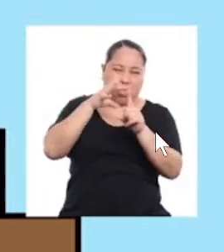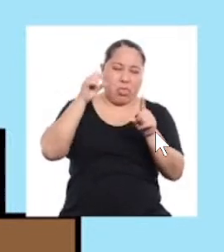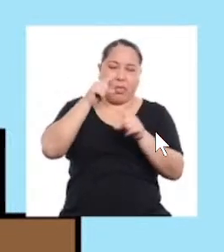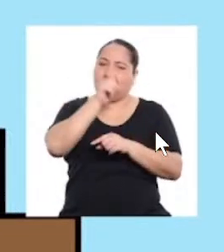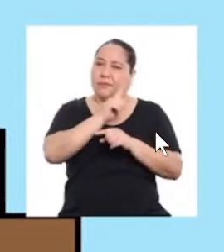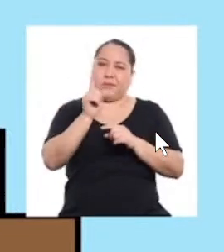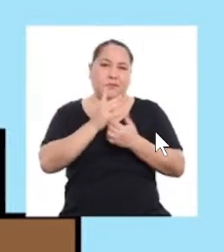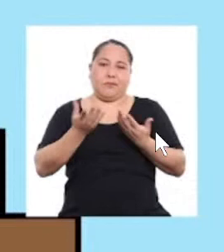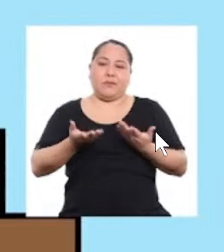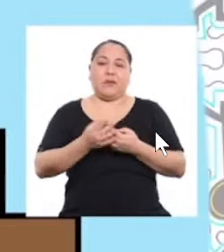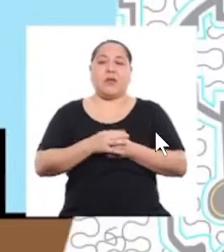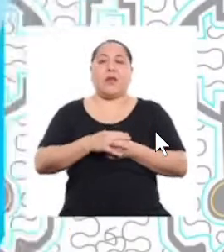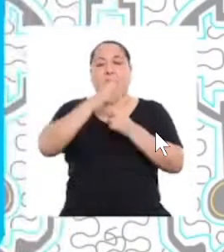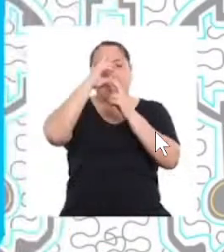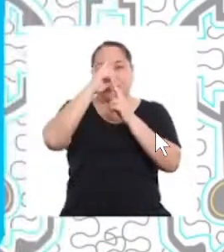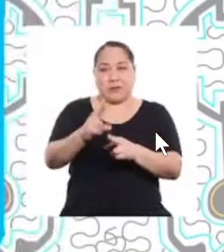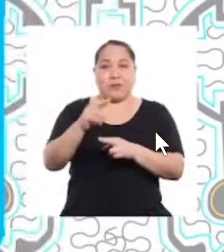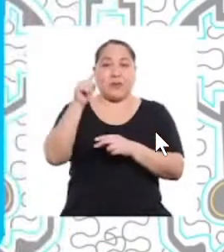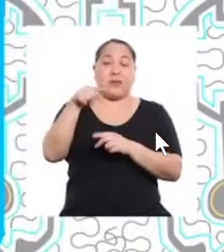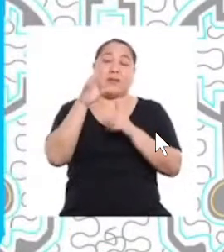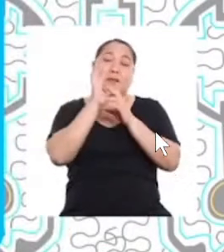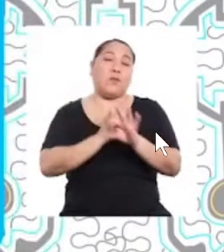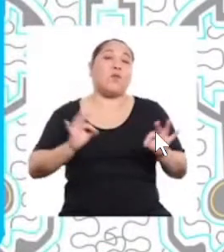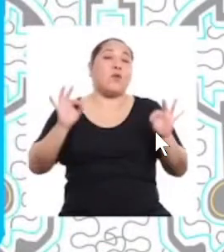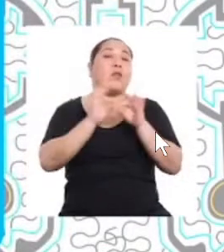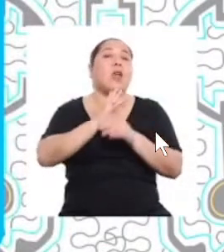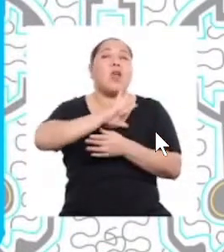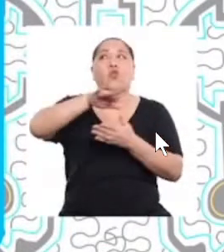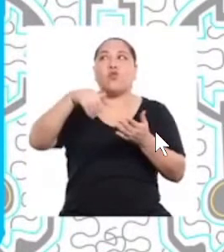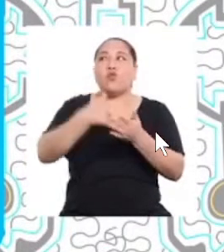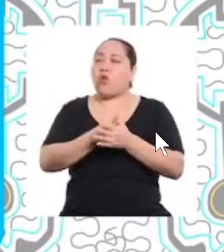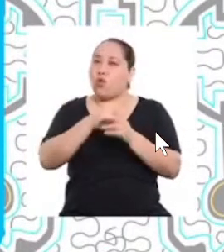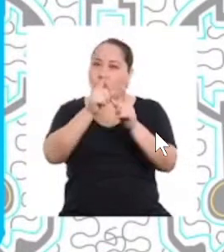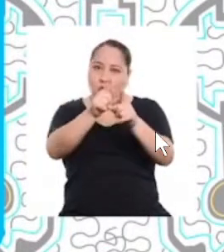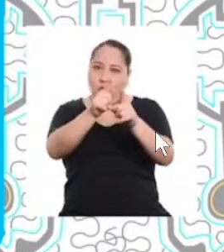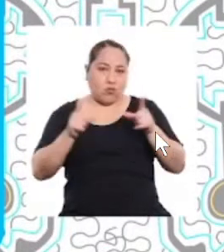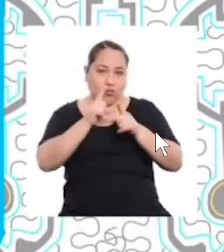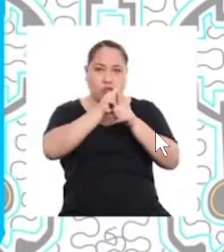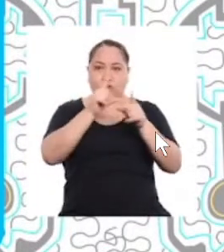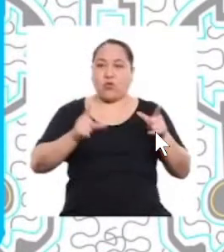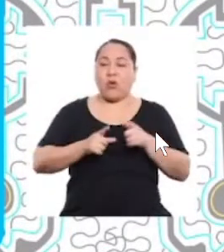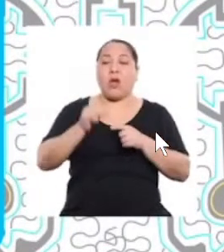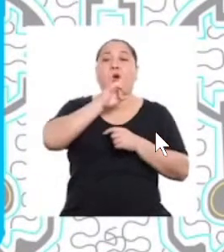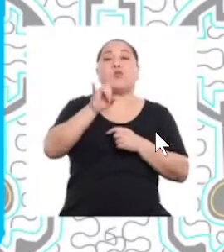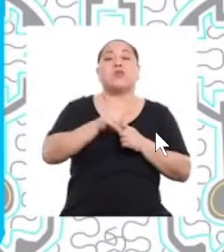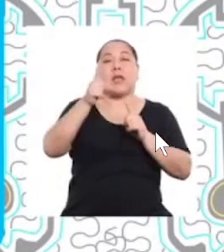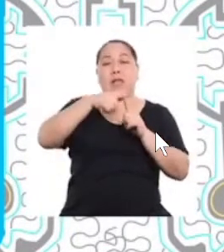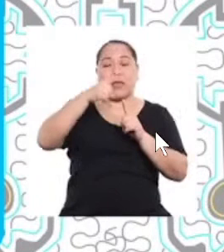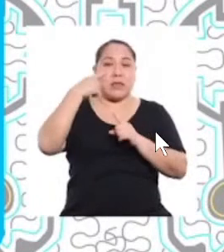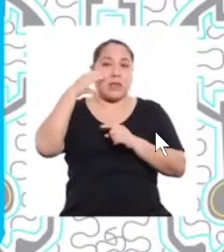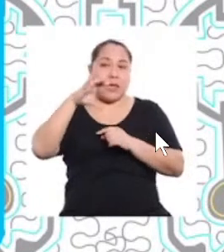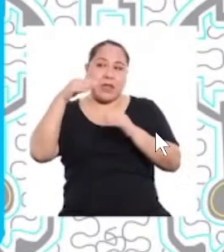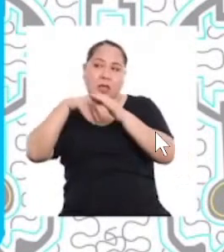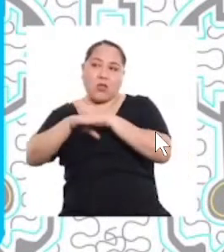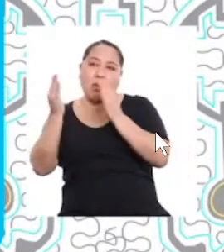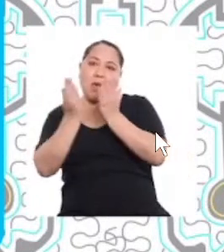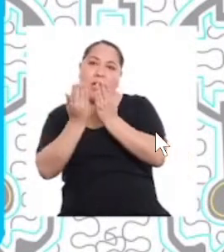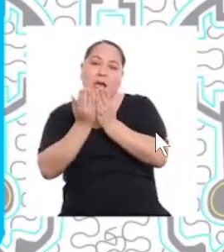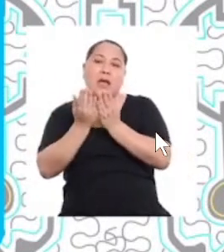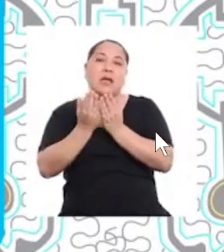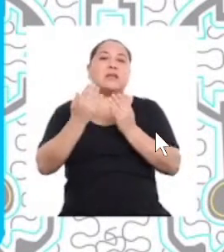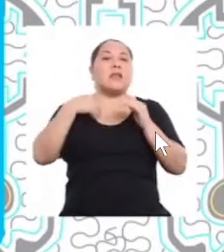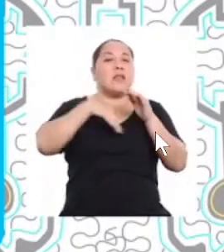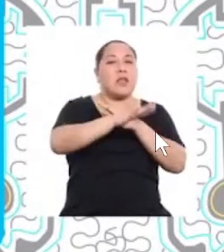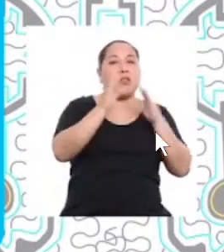e inapropiados. El respeto es importante en todas partes, al usar las TIC, en casa, en